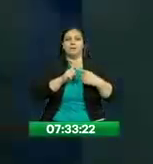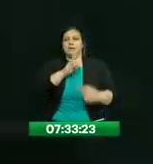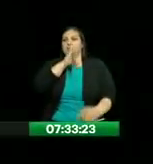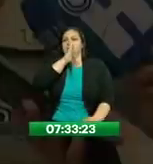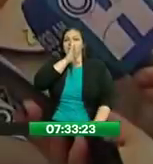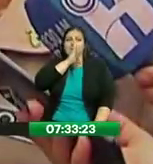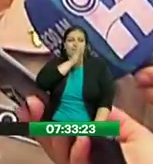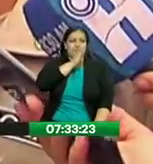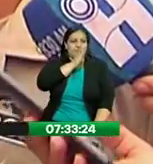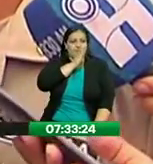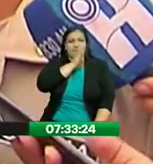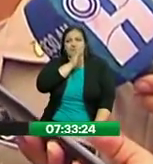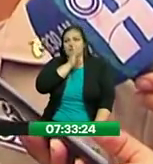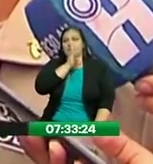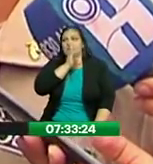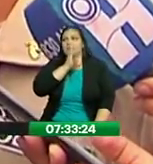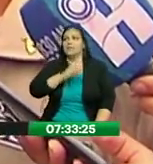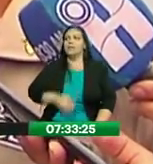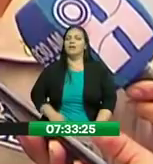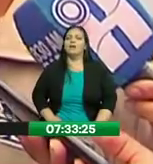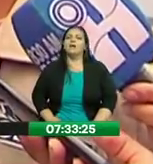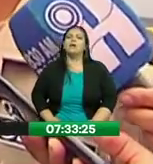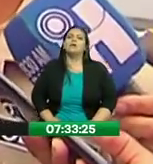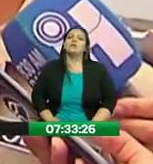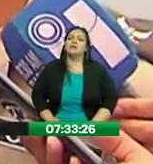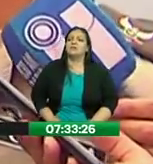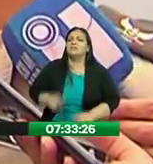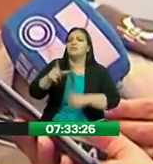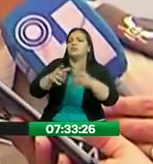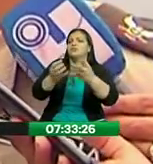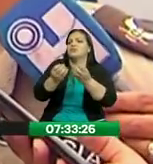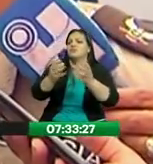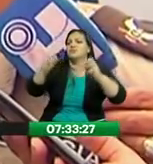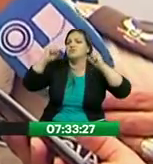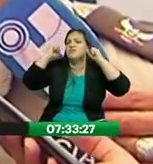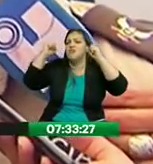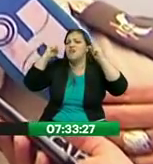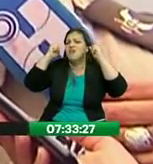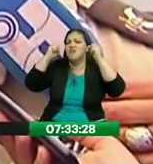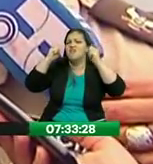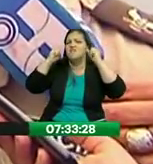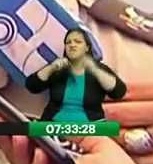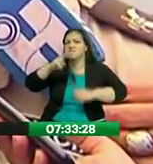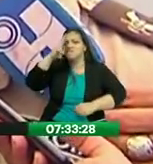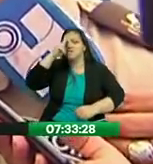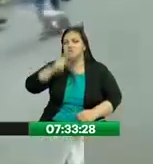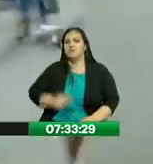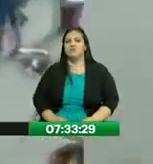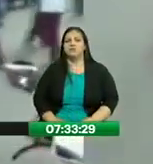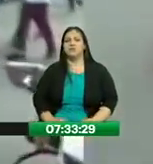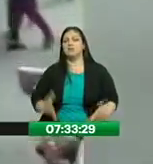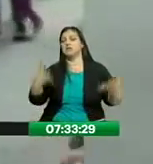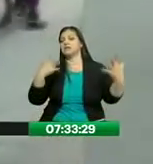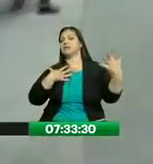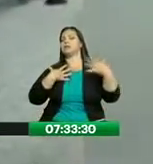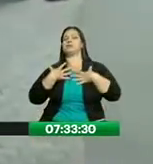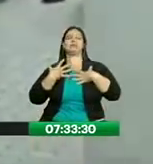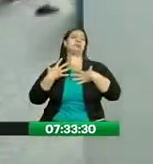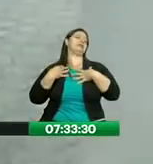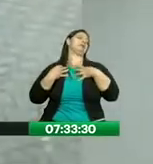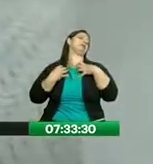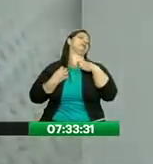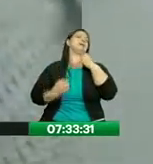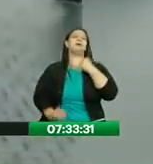Fueron varios ciudadanos que se infiltraron en las manifestaciones, los cuales intentaron despojarme mis prendas de dotación. Claro,